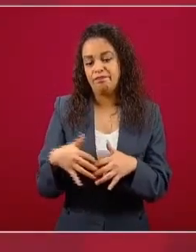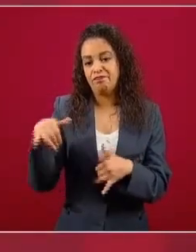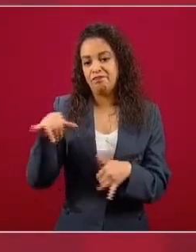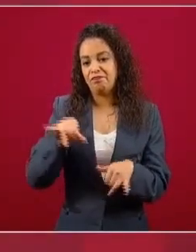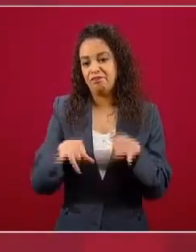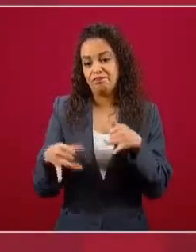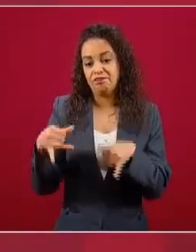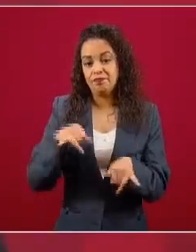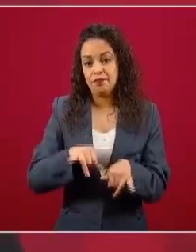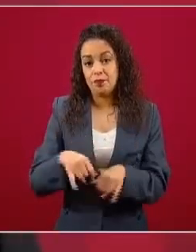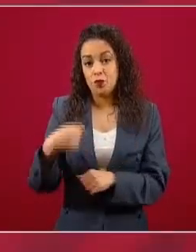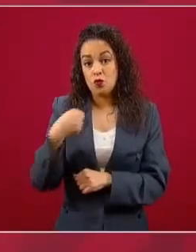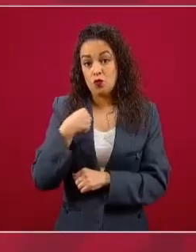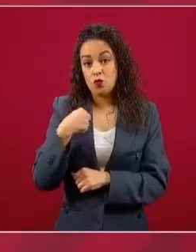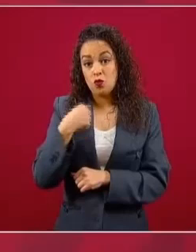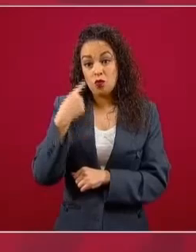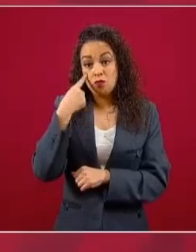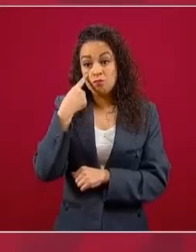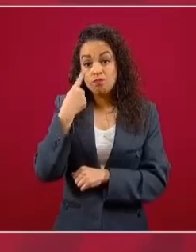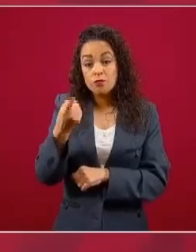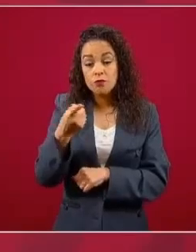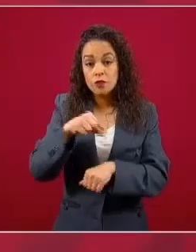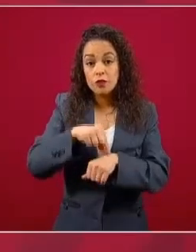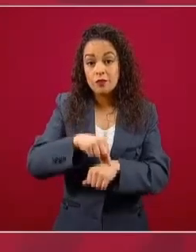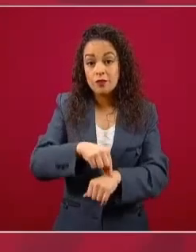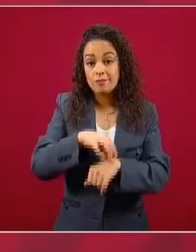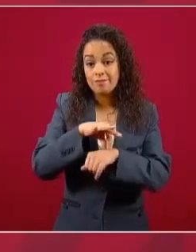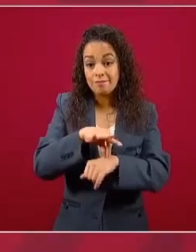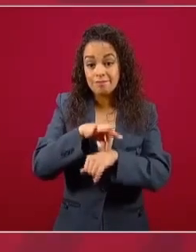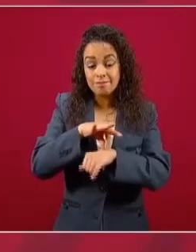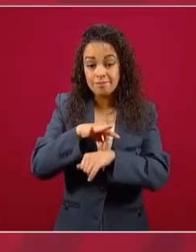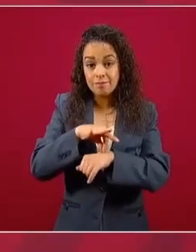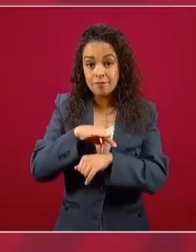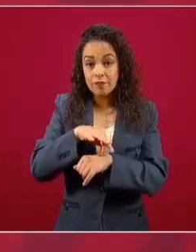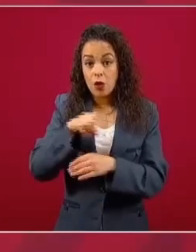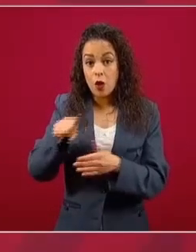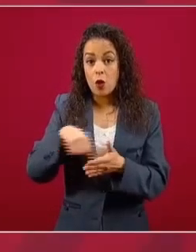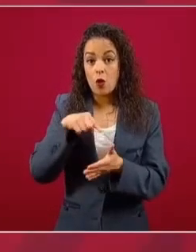Me ha tocado ver en los altos de Chiapas,